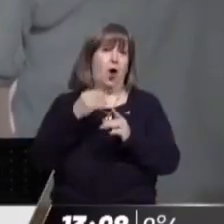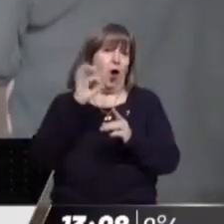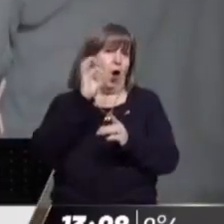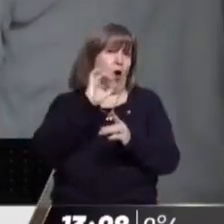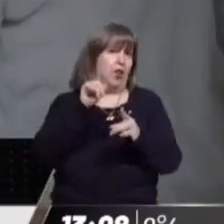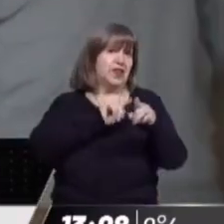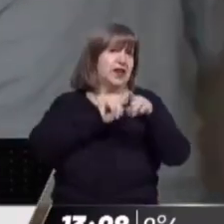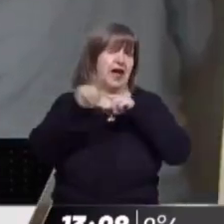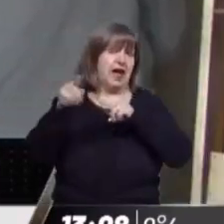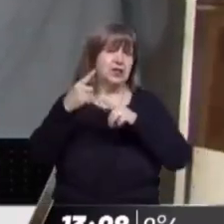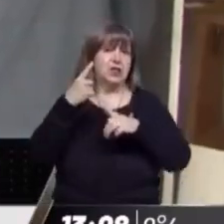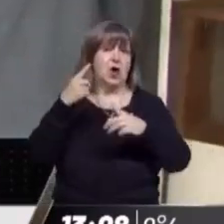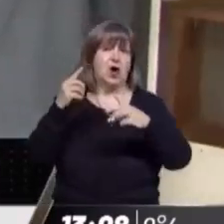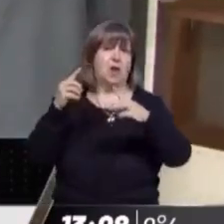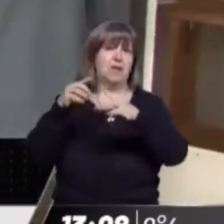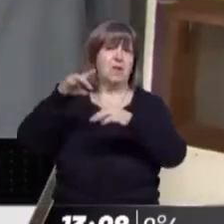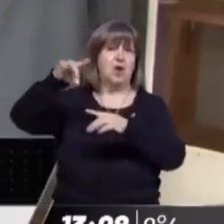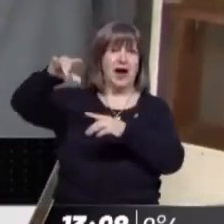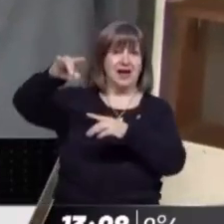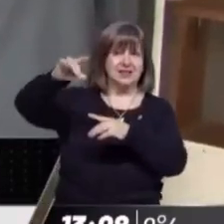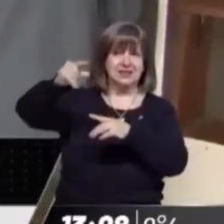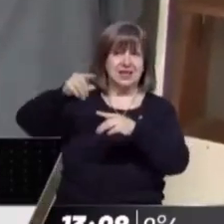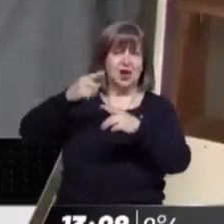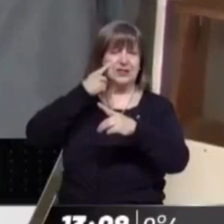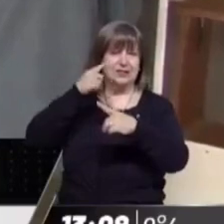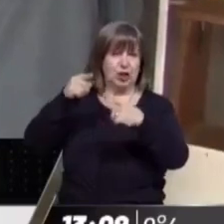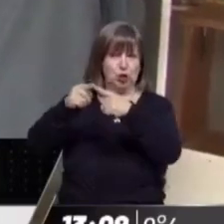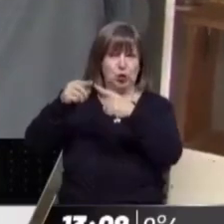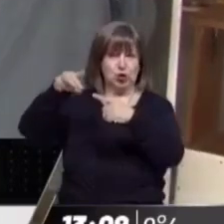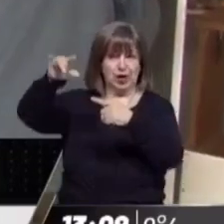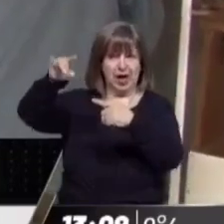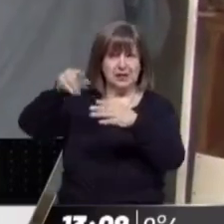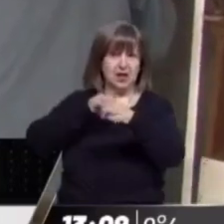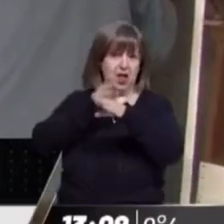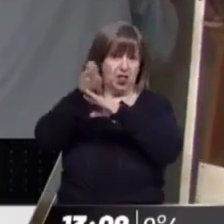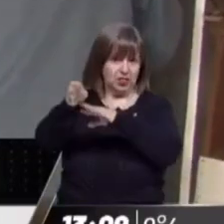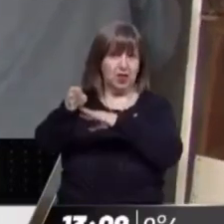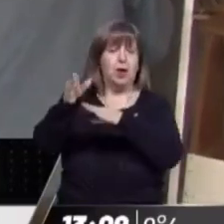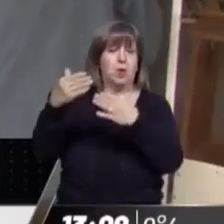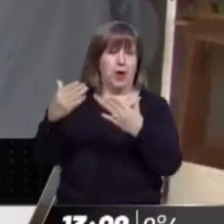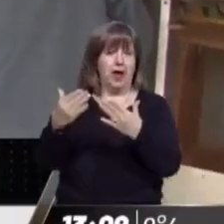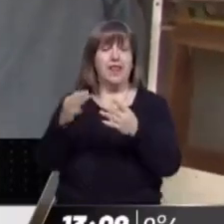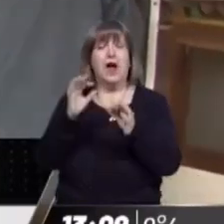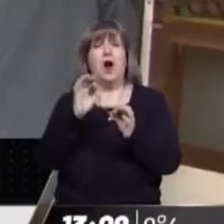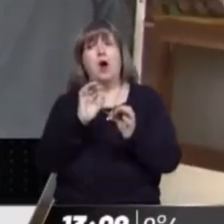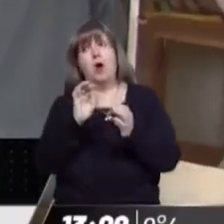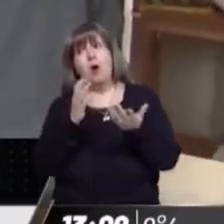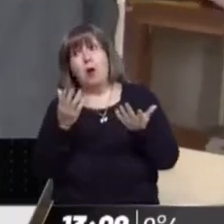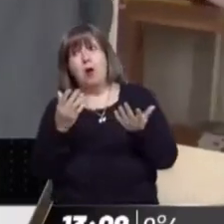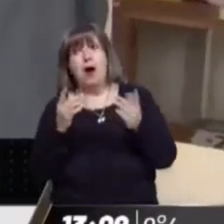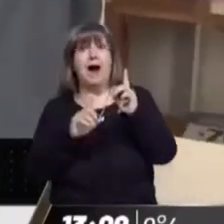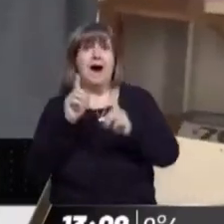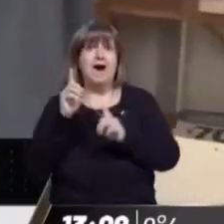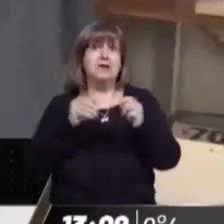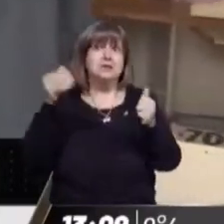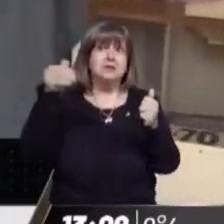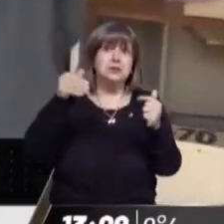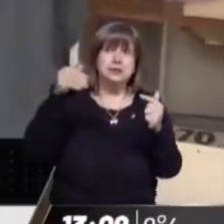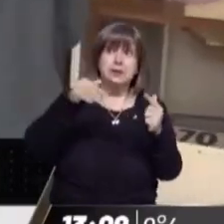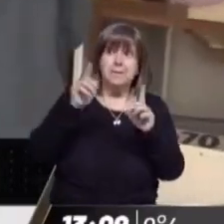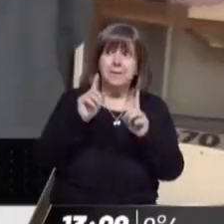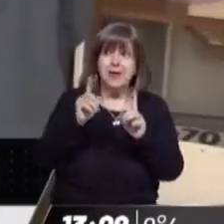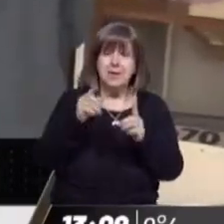ir directamente al Instituto de Juegos y Casinos. Habrá que ver qué decisión toma, porque por ahí sí es un cliente frecuente de la